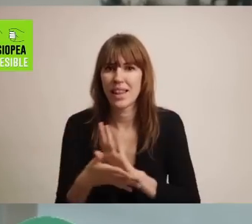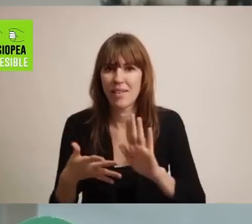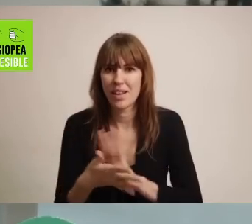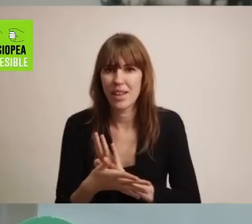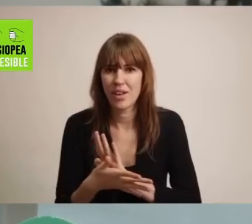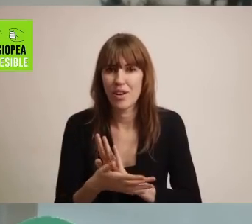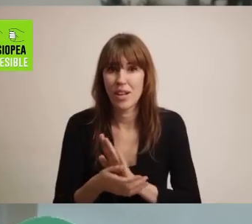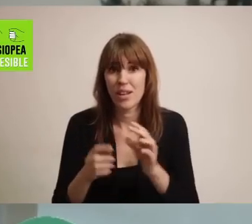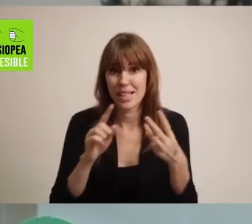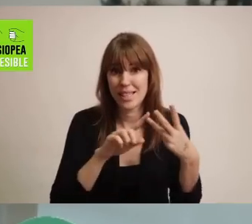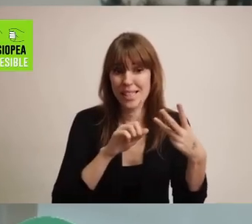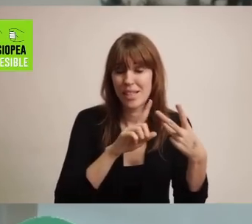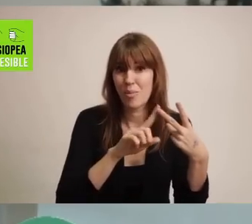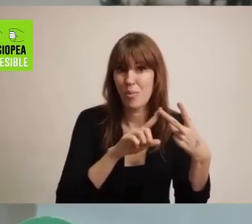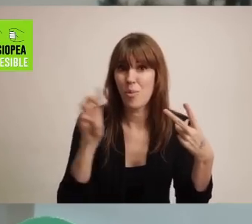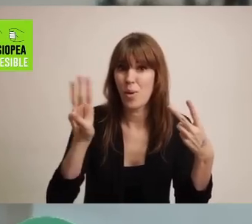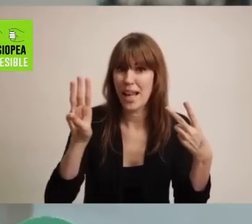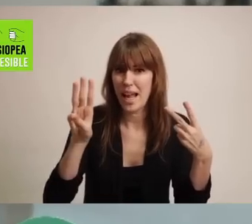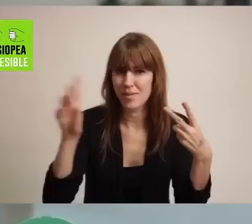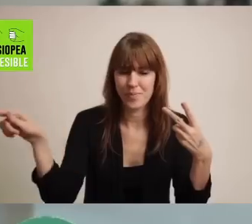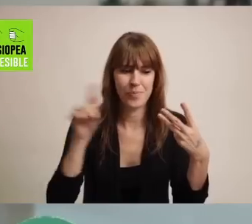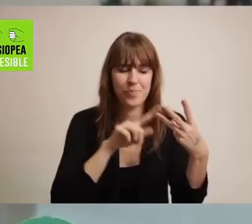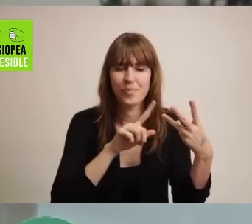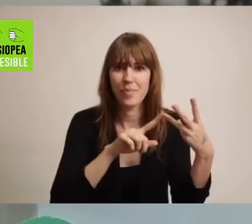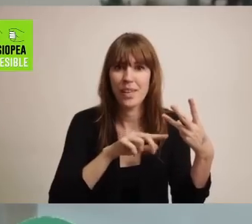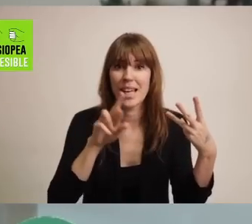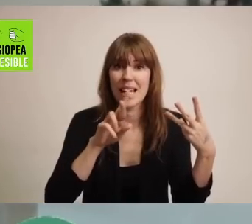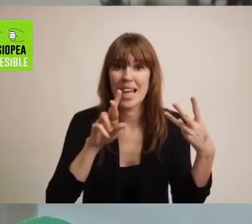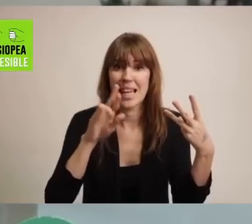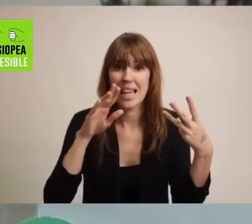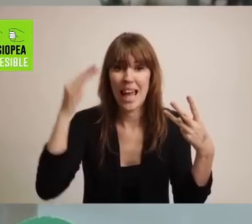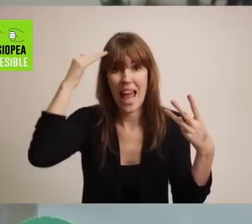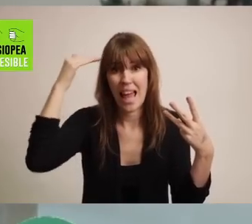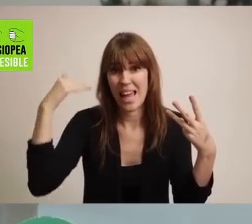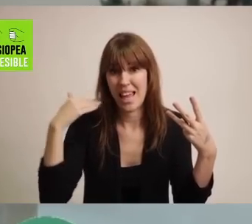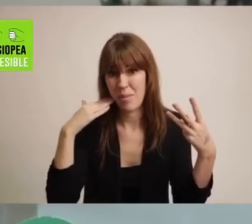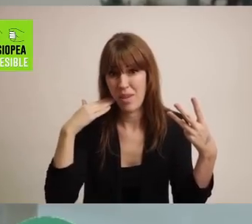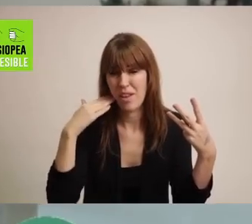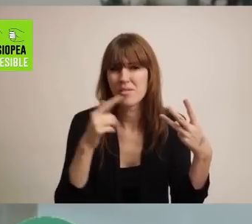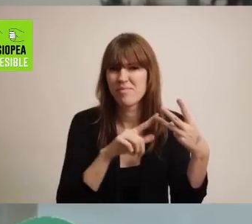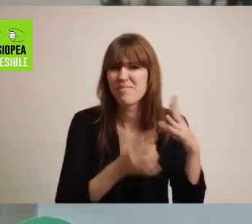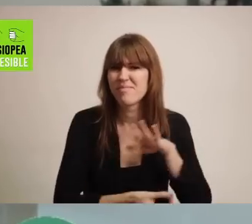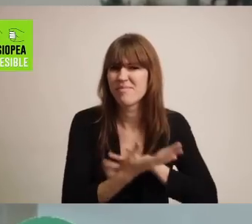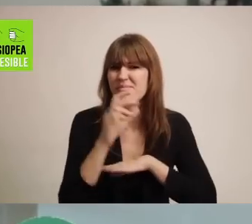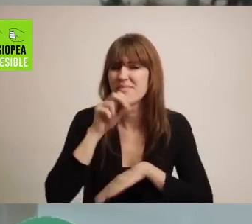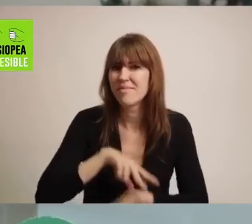Lo hizo William Lee Rand. Después tenemos el Reiki egipcio, que también fue otro señor